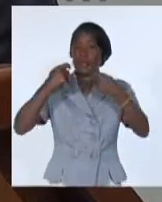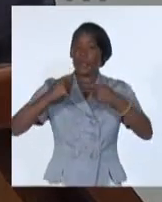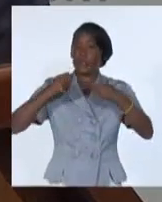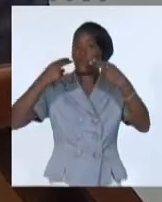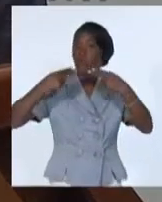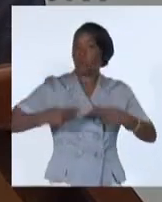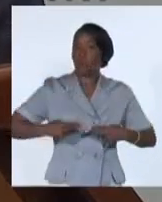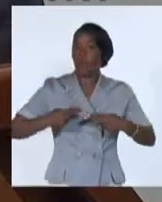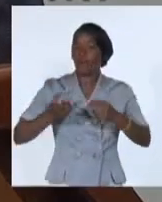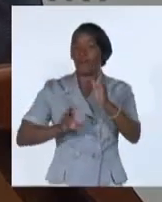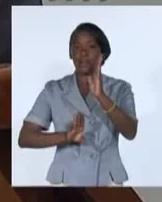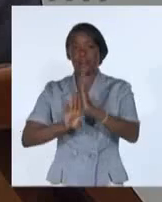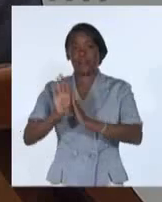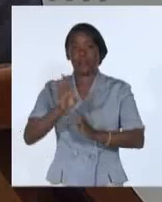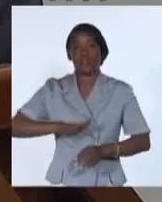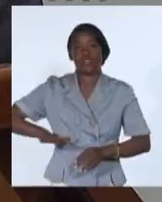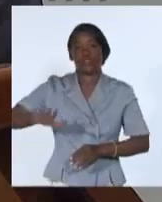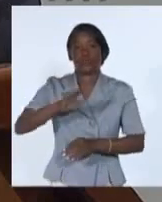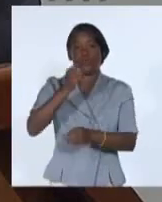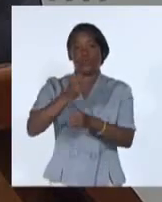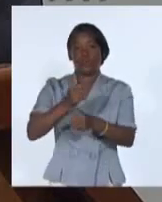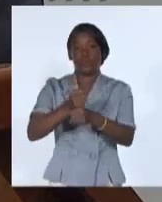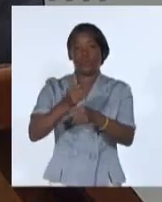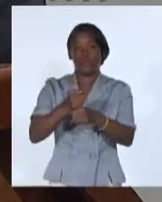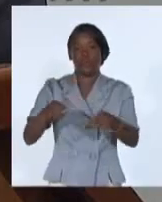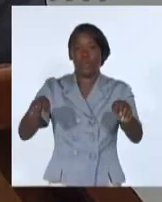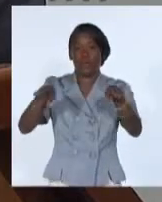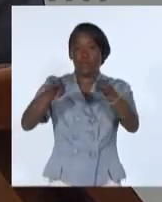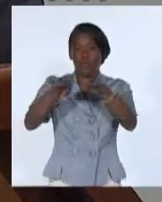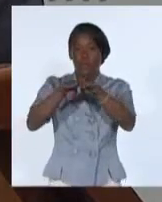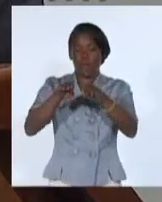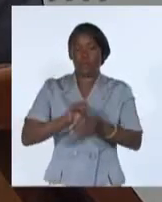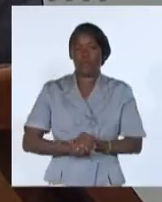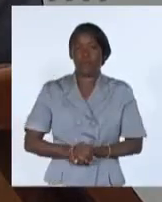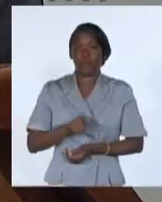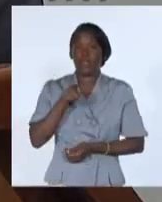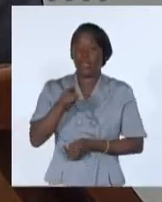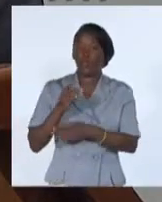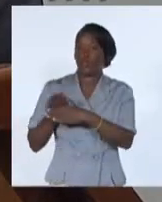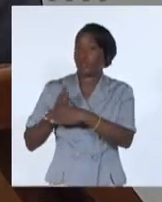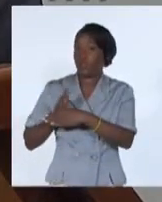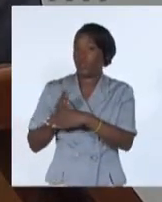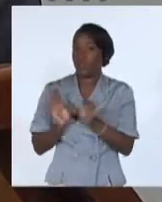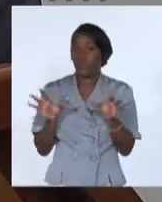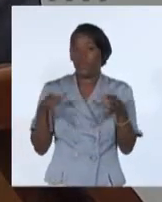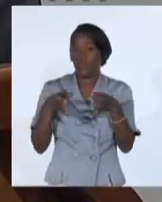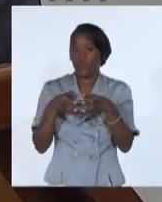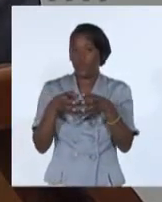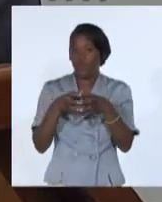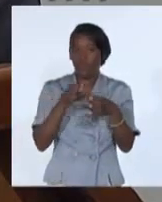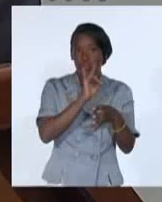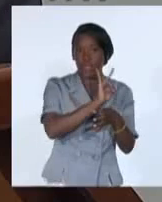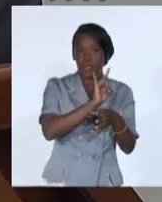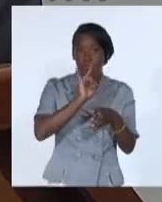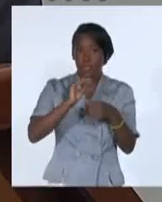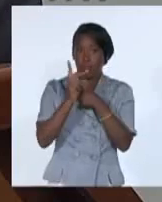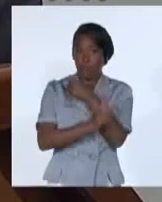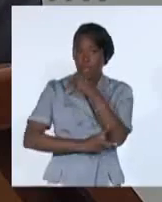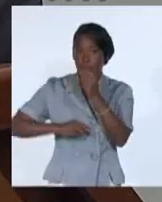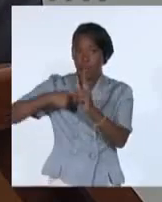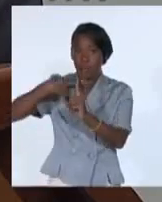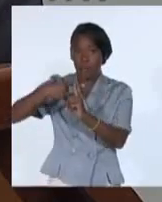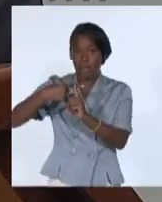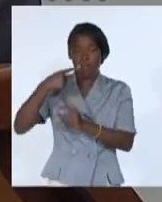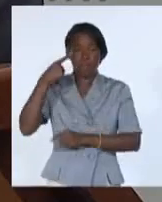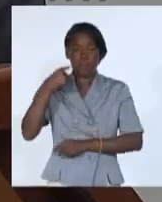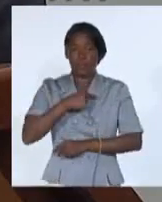niveles. Eso requiere que el grupo 77 más China utilice su voz para luchar por un mundo que